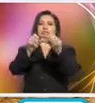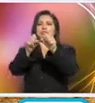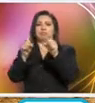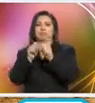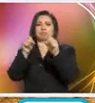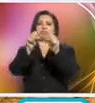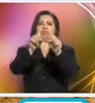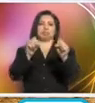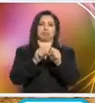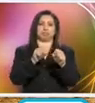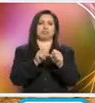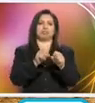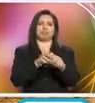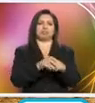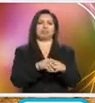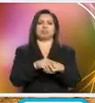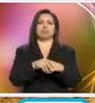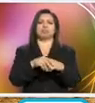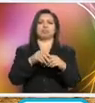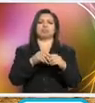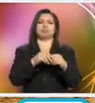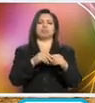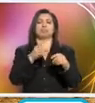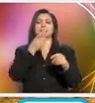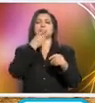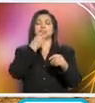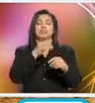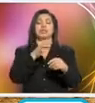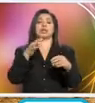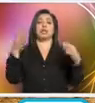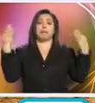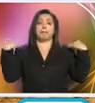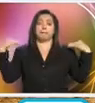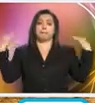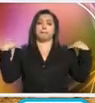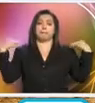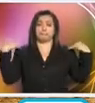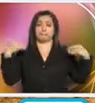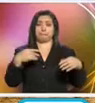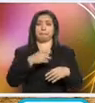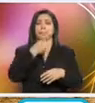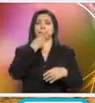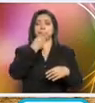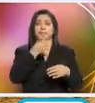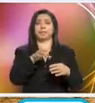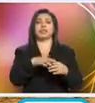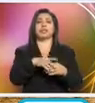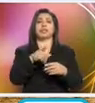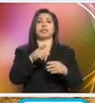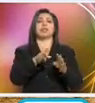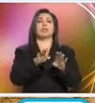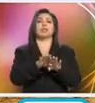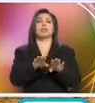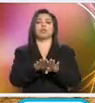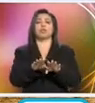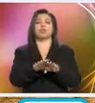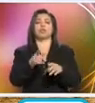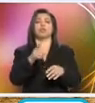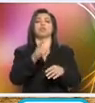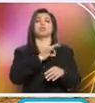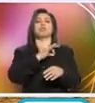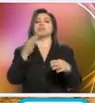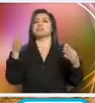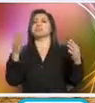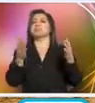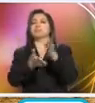en específico que podemos ir a pasear, determinar en ese momento cuál es la oferta disponible. Y tiene una particularidad esta aplicación,